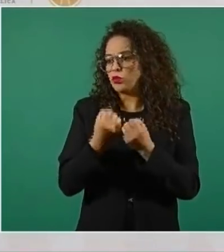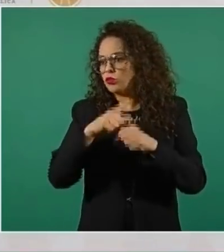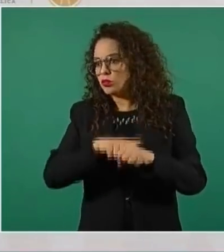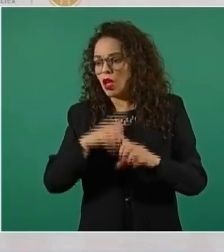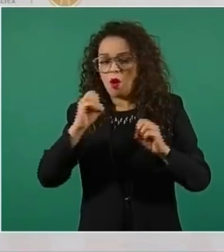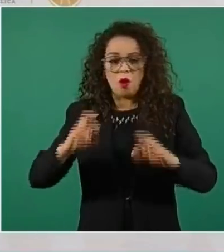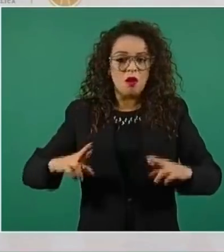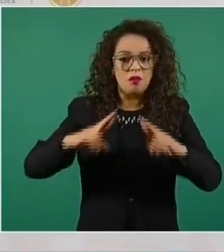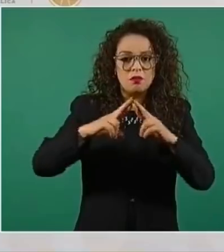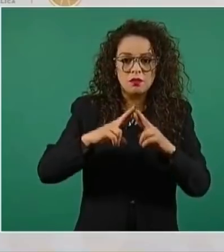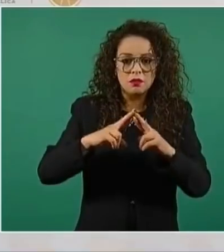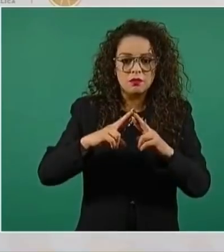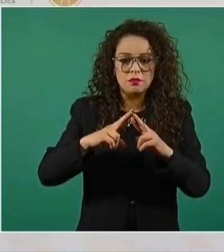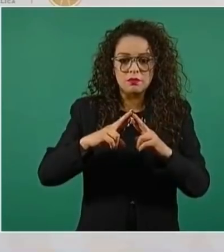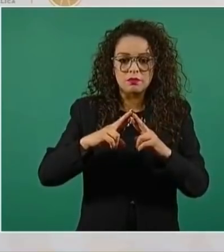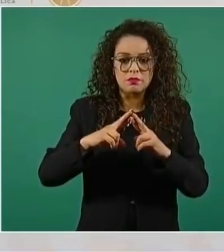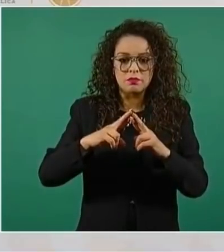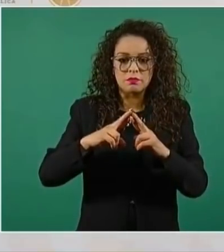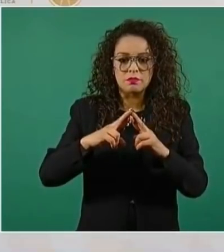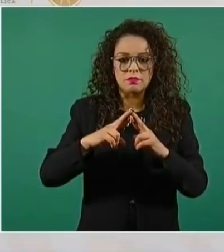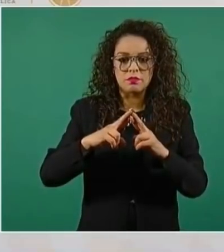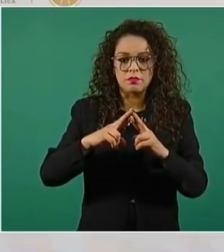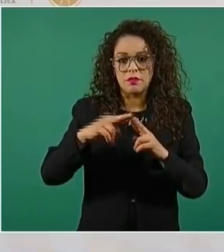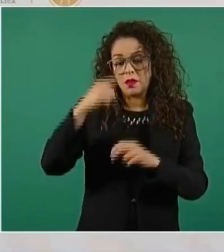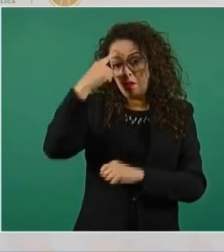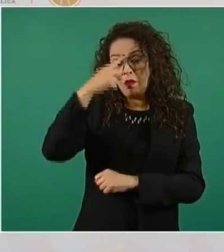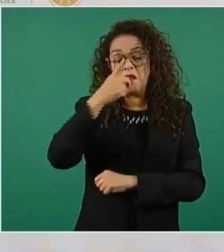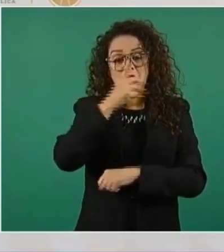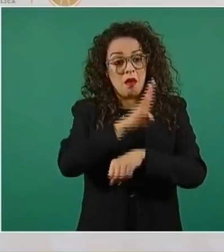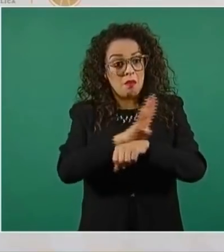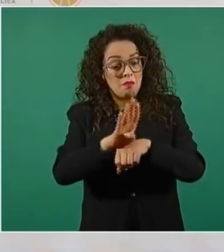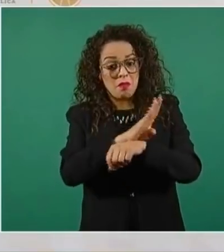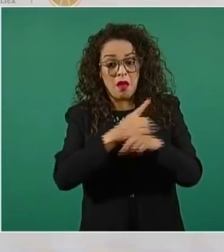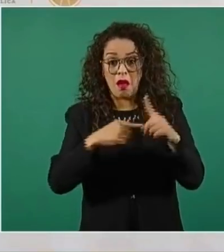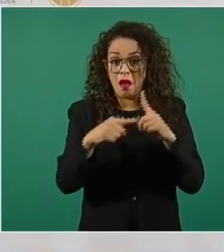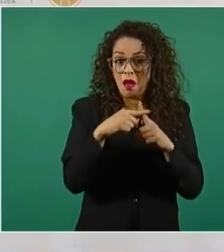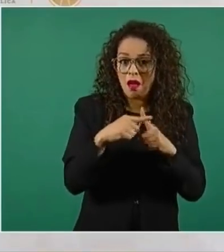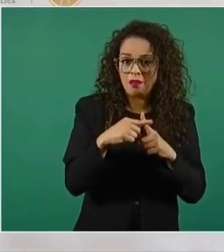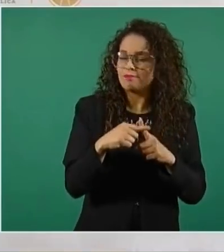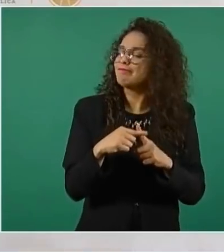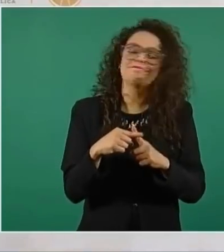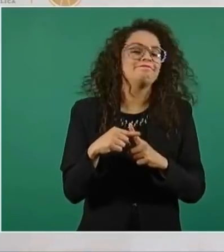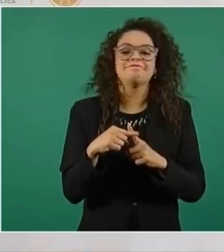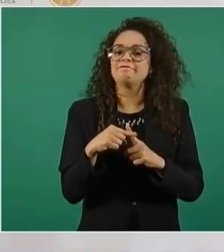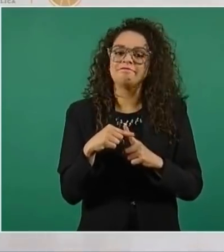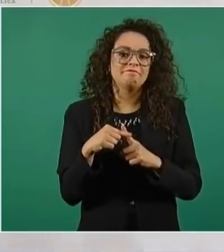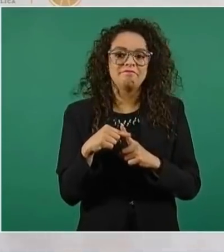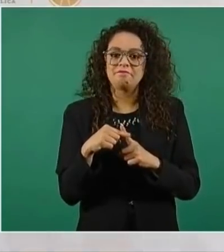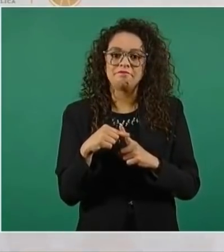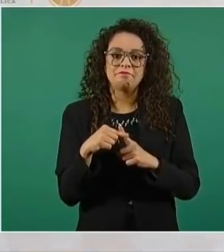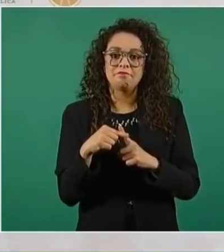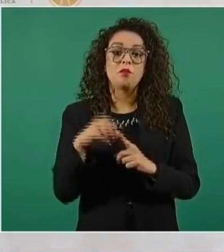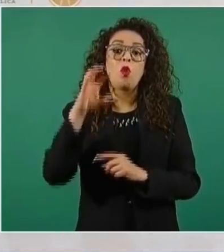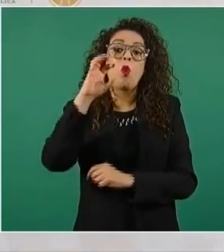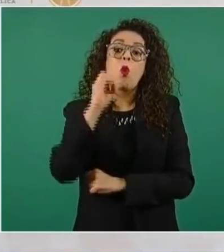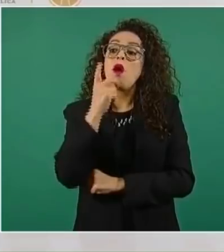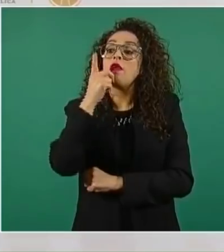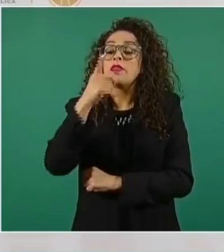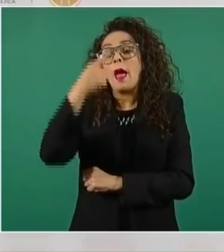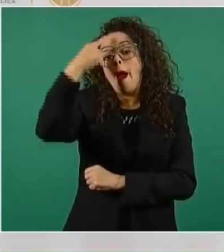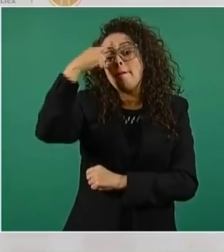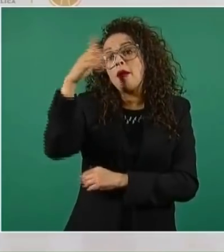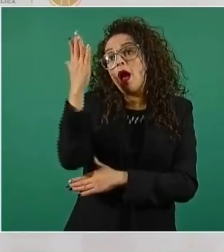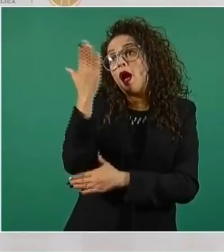en aras del bien de los conquistados o con la excusa de la civilización.